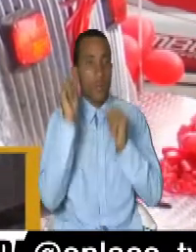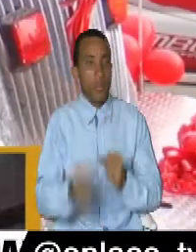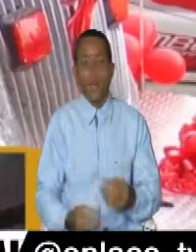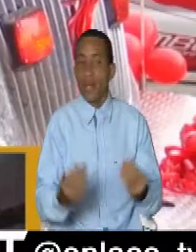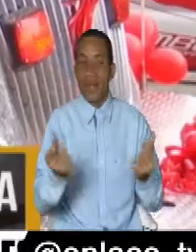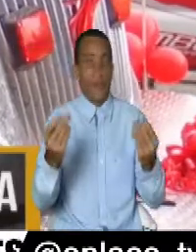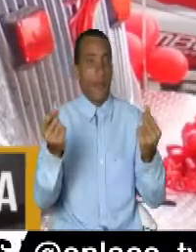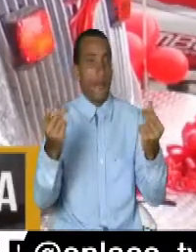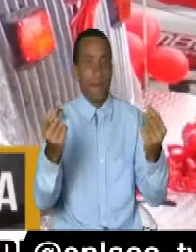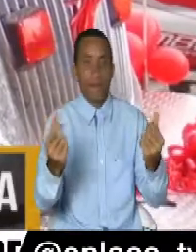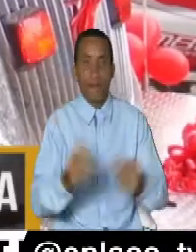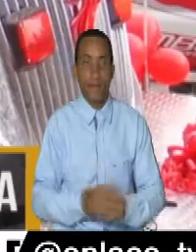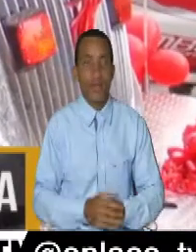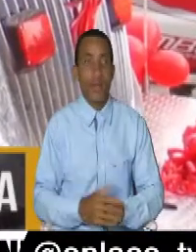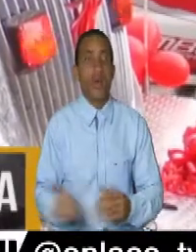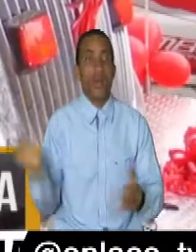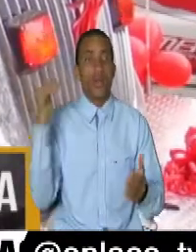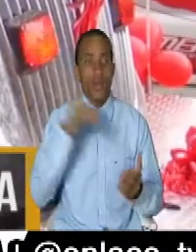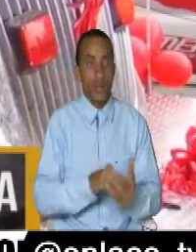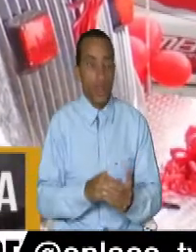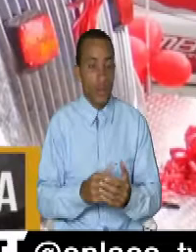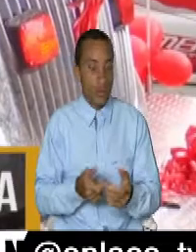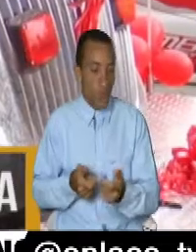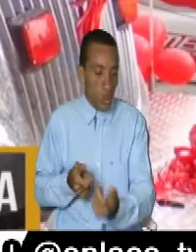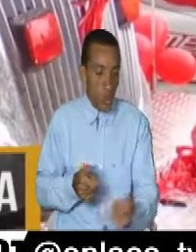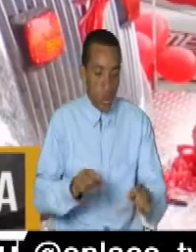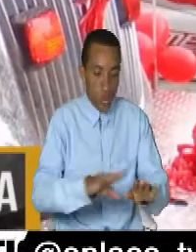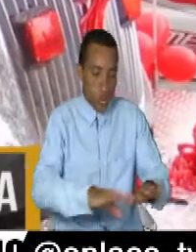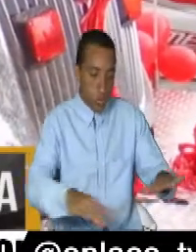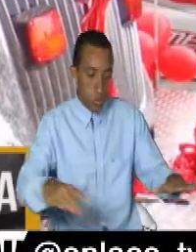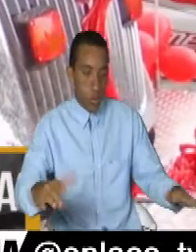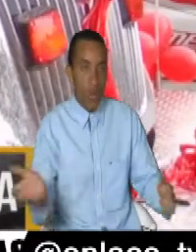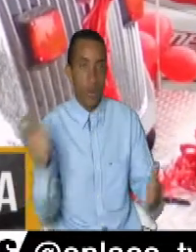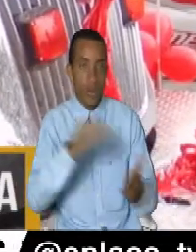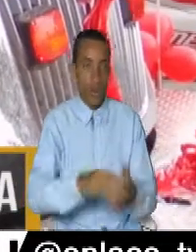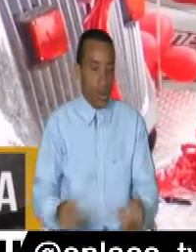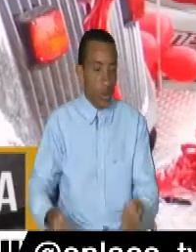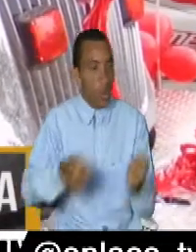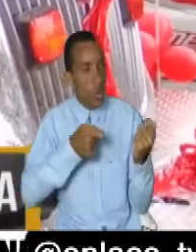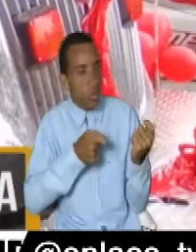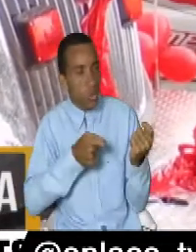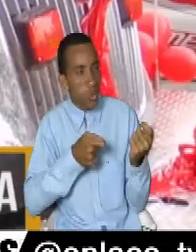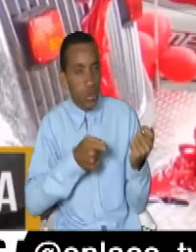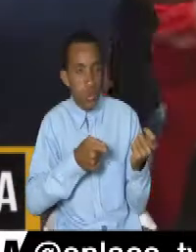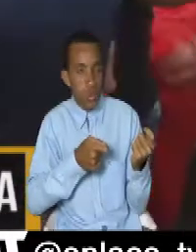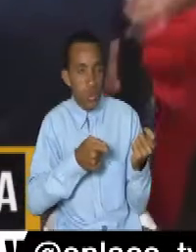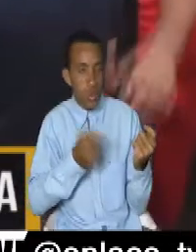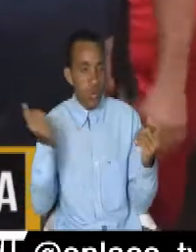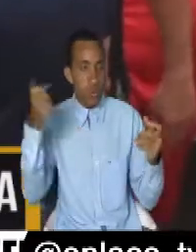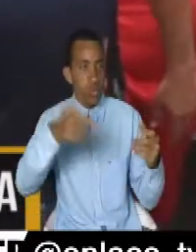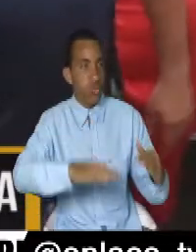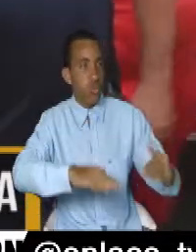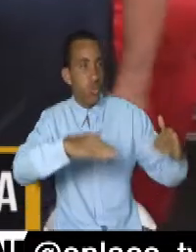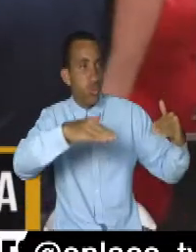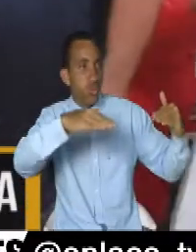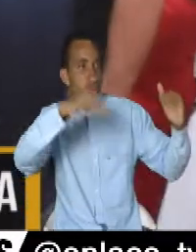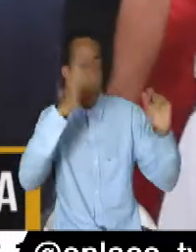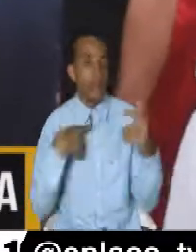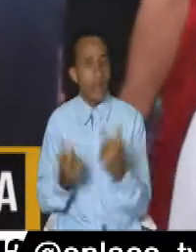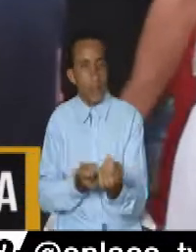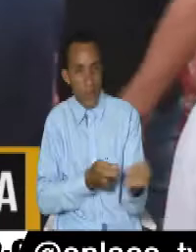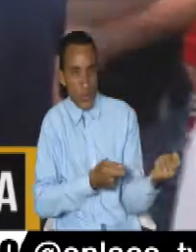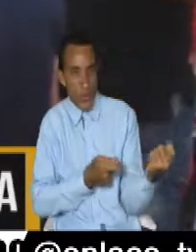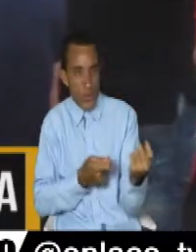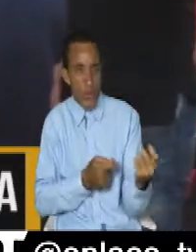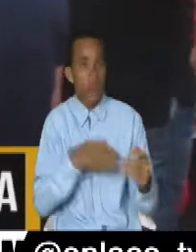rápidamente y llenar nuestras piscinas para poder nosotros atender un incendio de grandes proporciones. El alcalde aseguró que con el paso